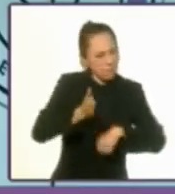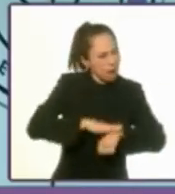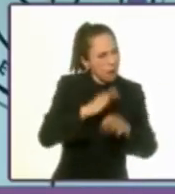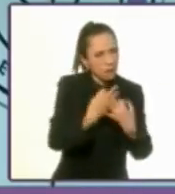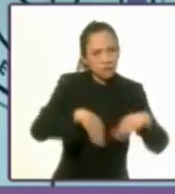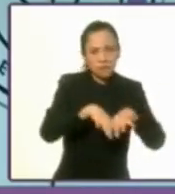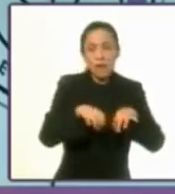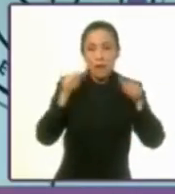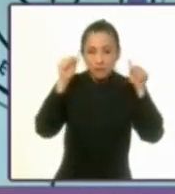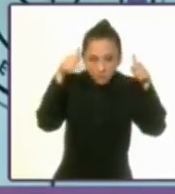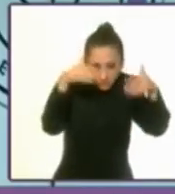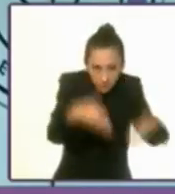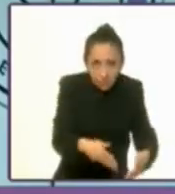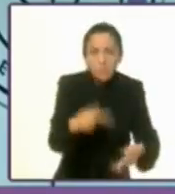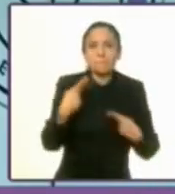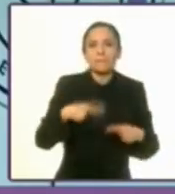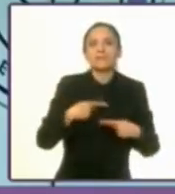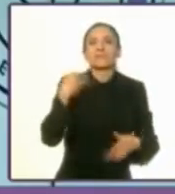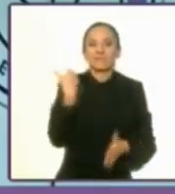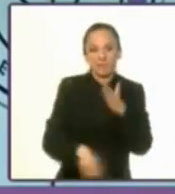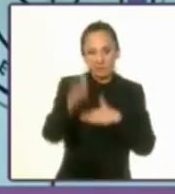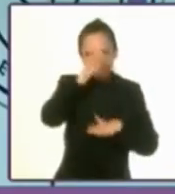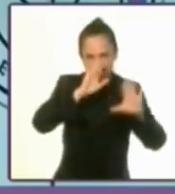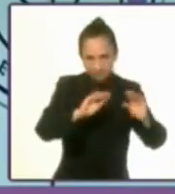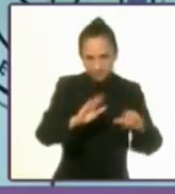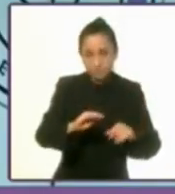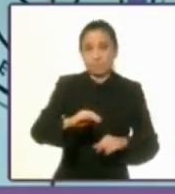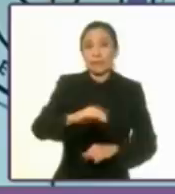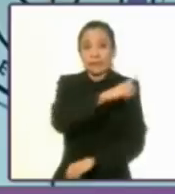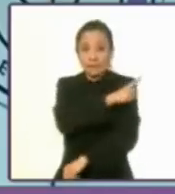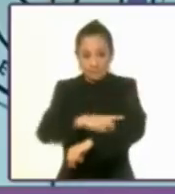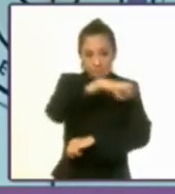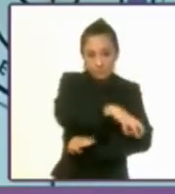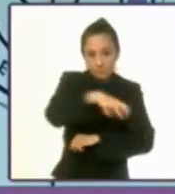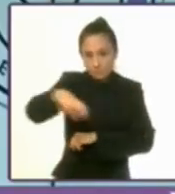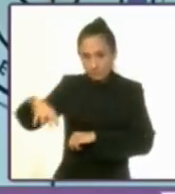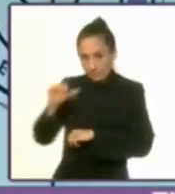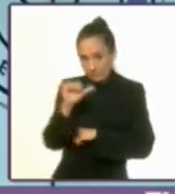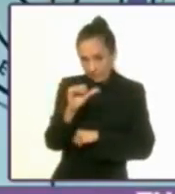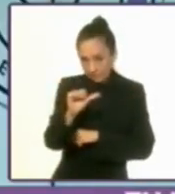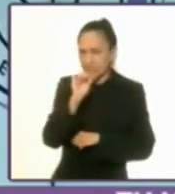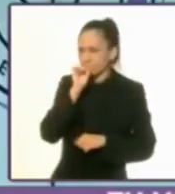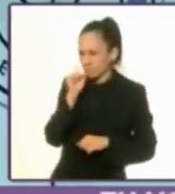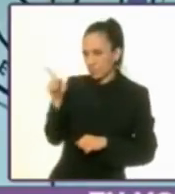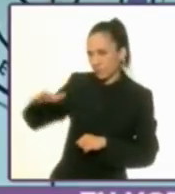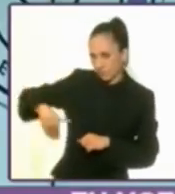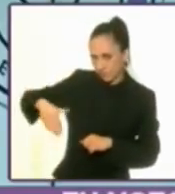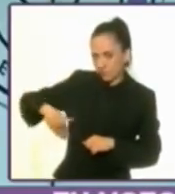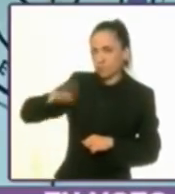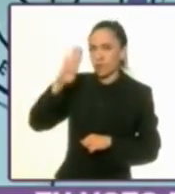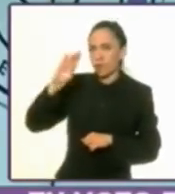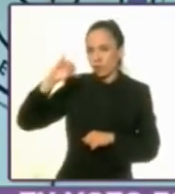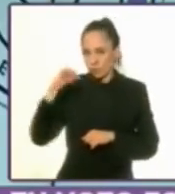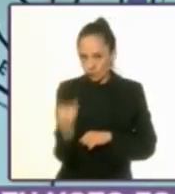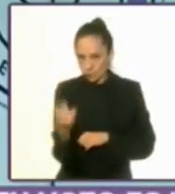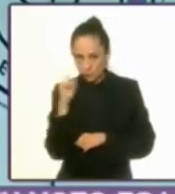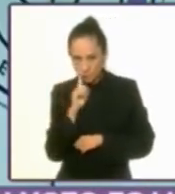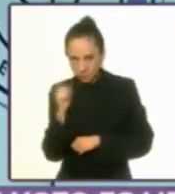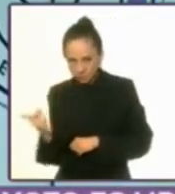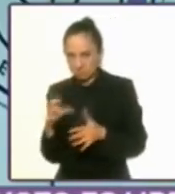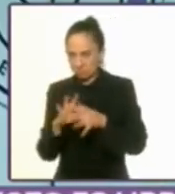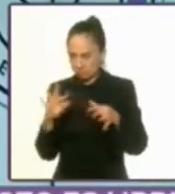capacitación en las 16 delegaciones como lo me comentaba hace un momento marianna tenemos